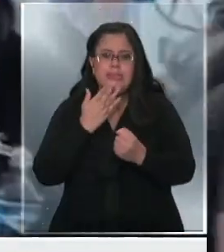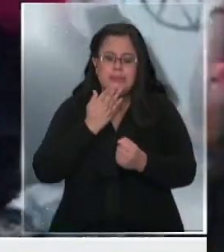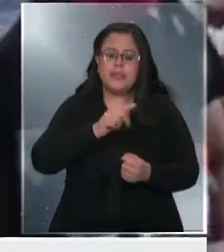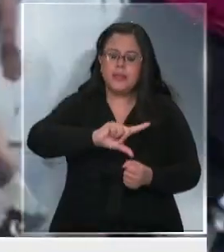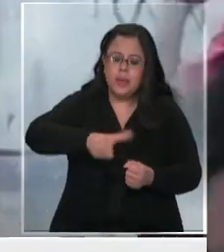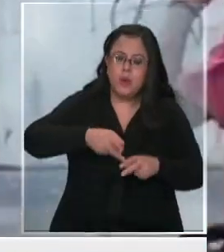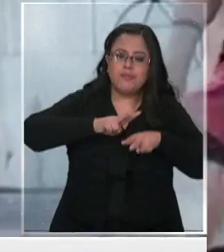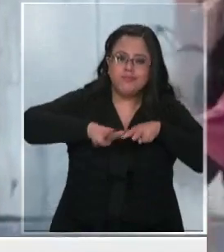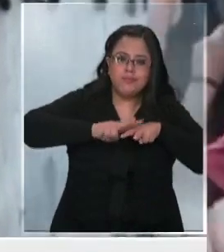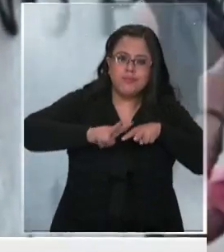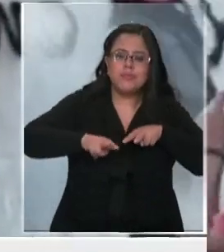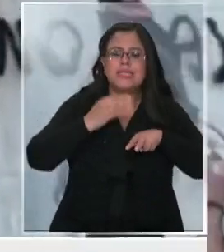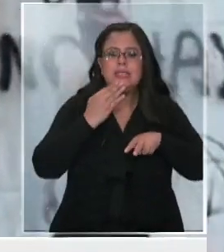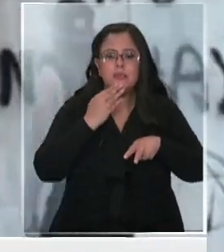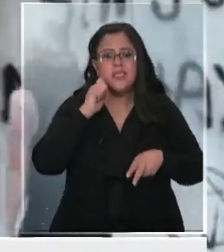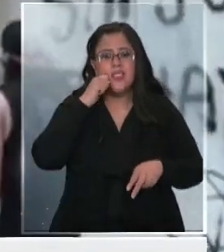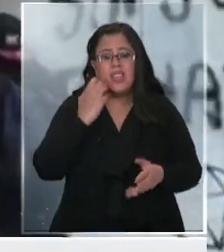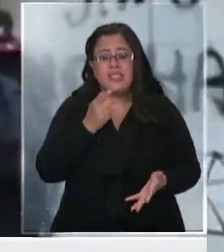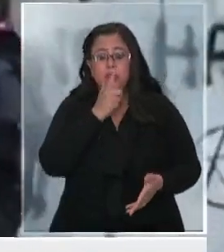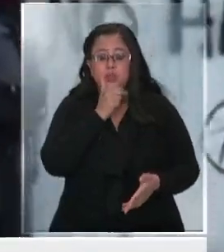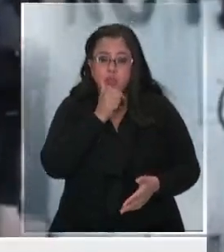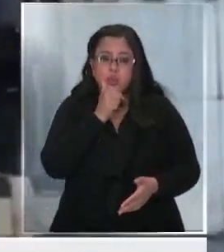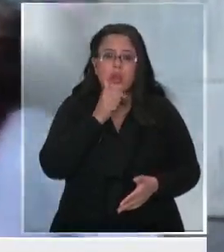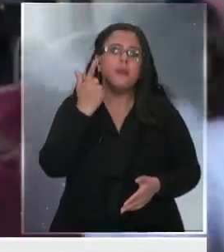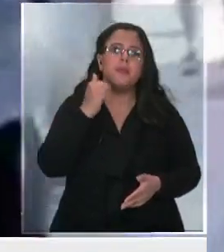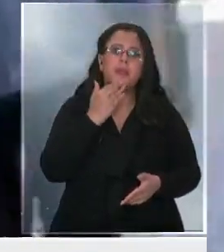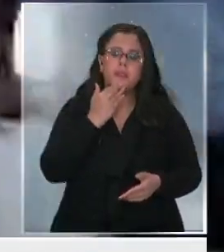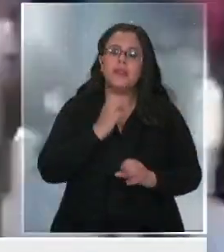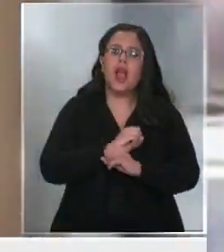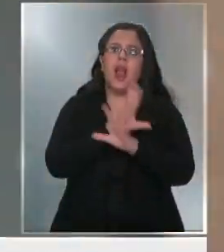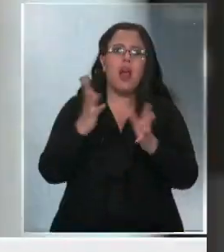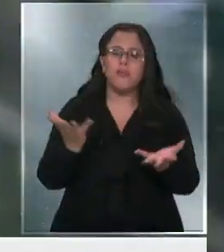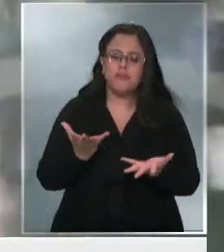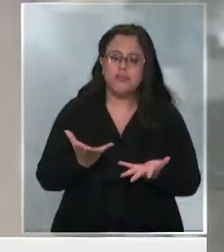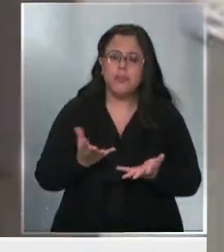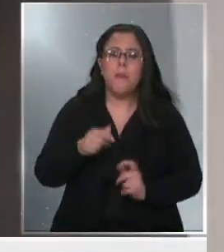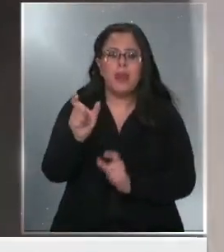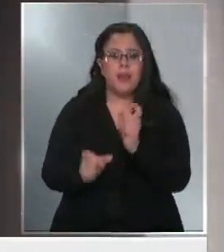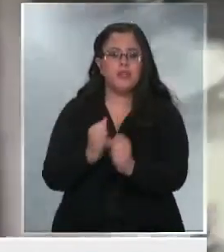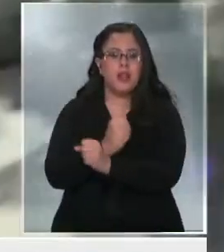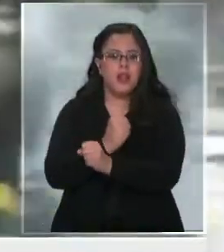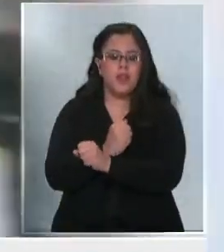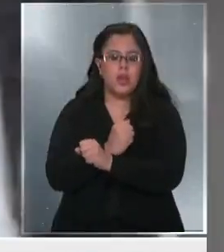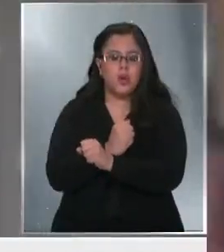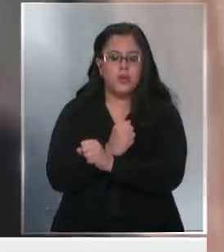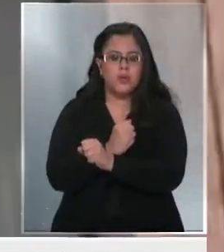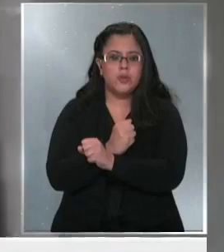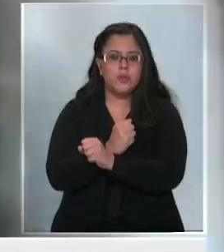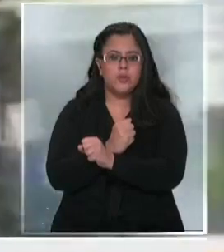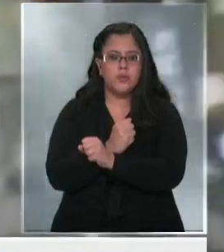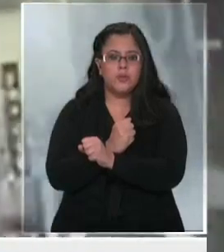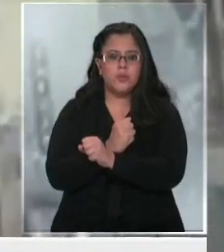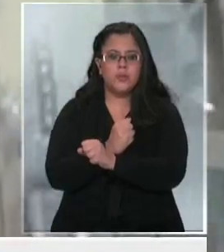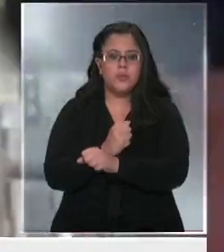las reparaciones también es incierto, pero una cosa está clara para la policía.